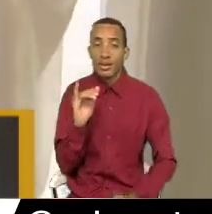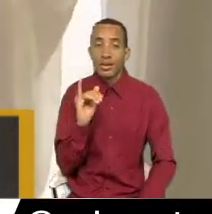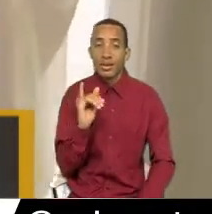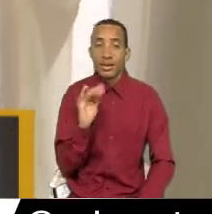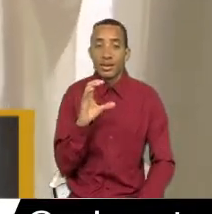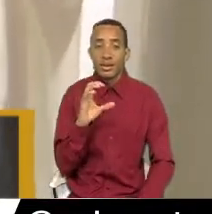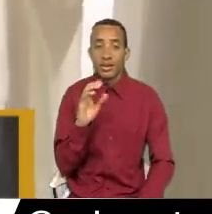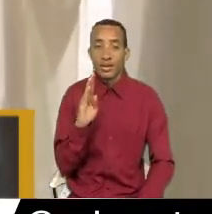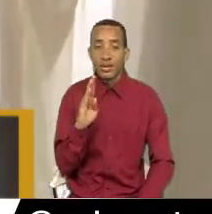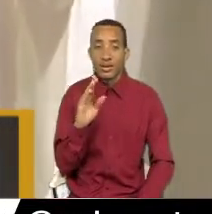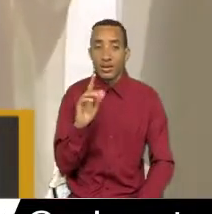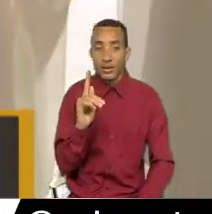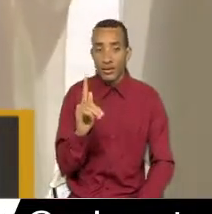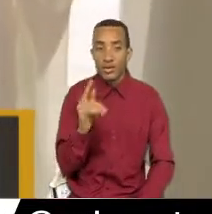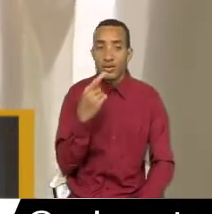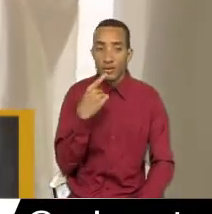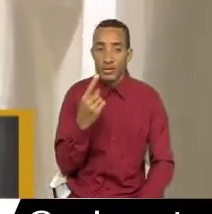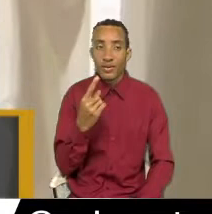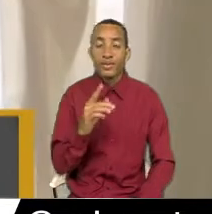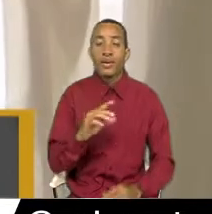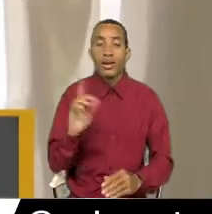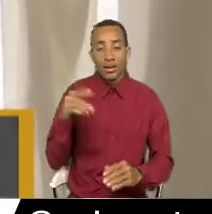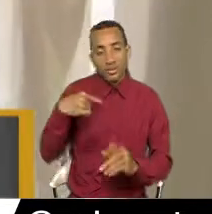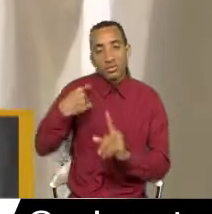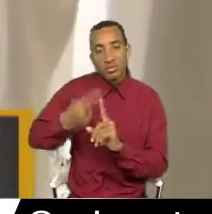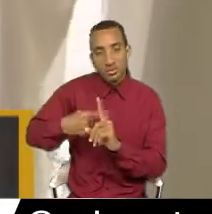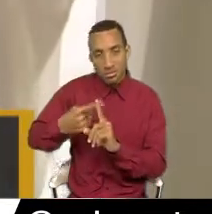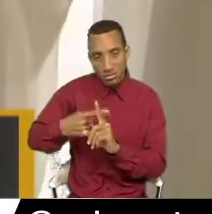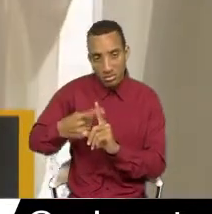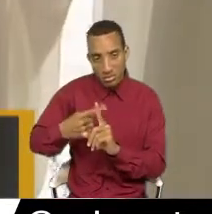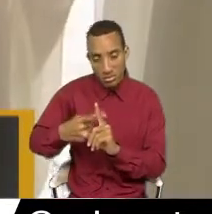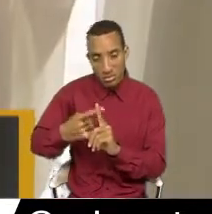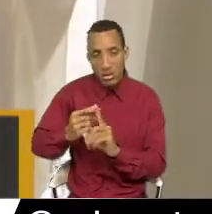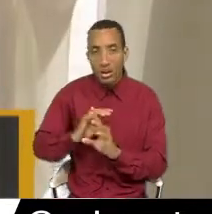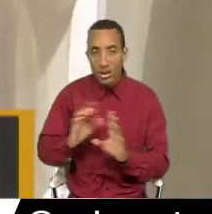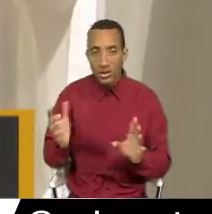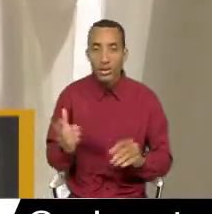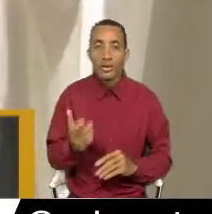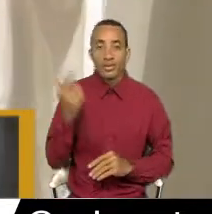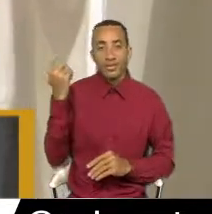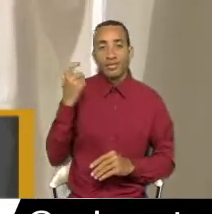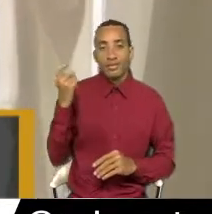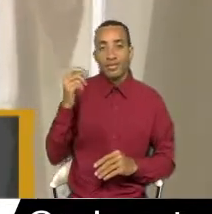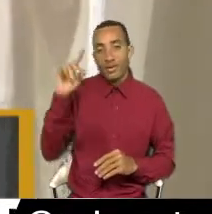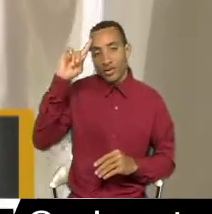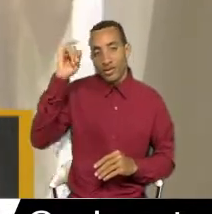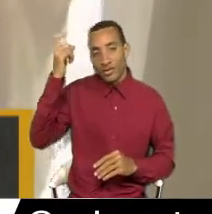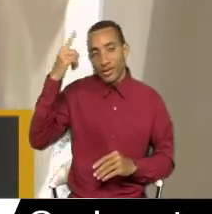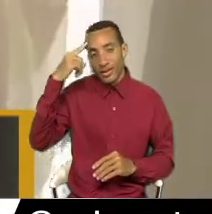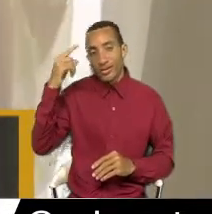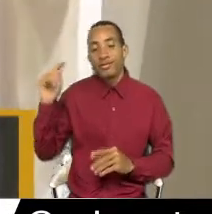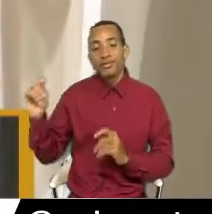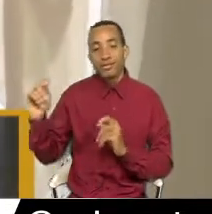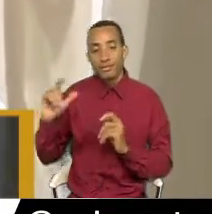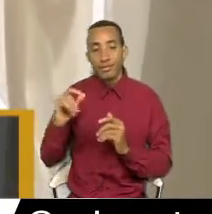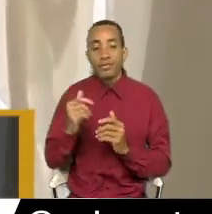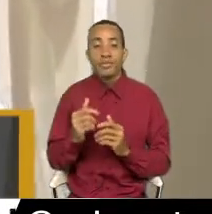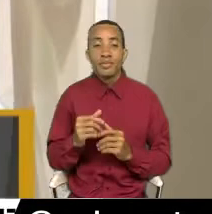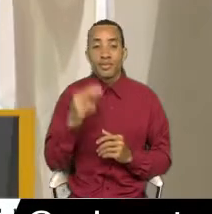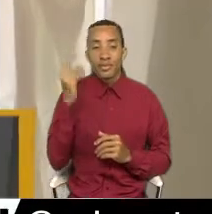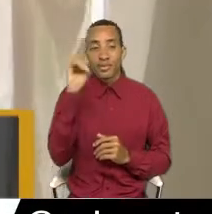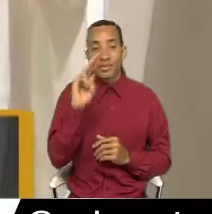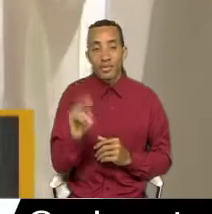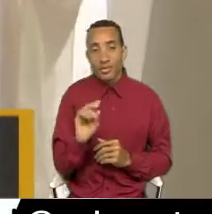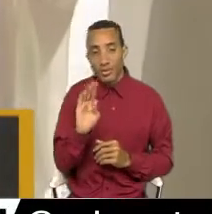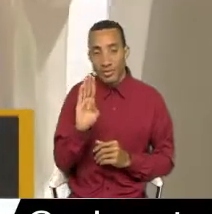metieron a subsidiado porque yo antes era contributivo. Y ahora resulta que voy al hospital y el problema ahorita es con los doctores, porque uno me manda que tengo que bajar más